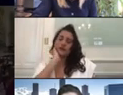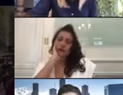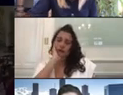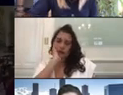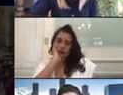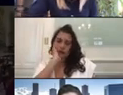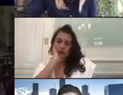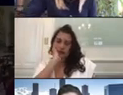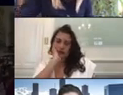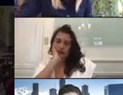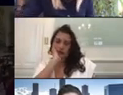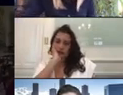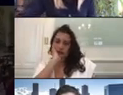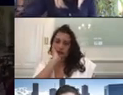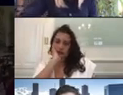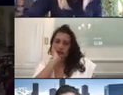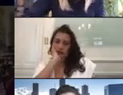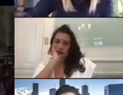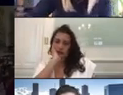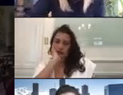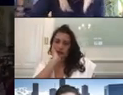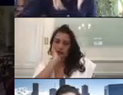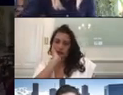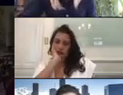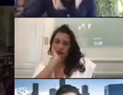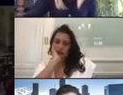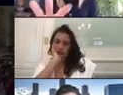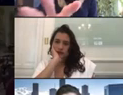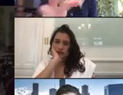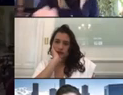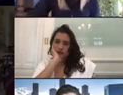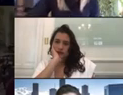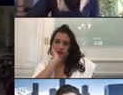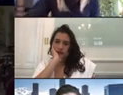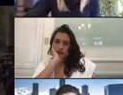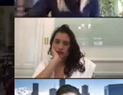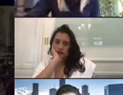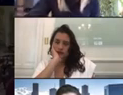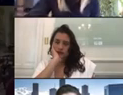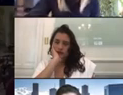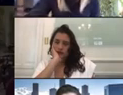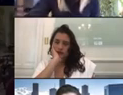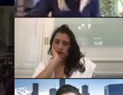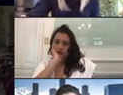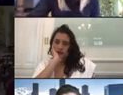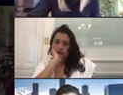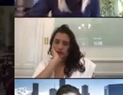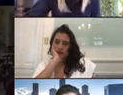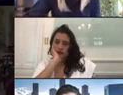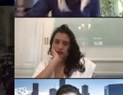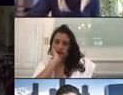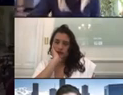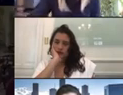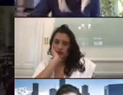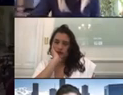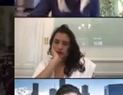sí, bueno, esperemos no tengan ningún problema técnico. Cualquier cosa, me parece que tienen ustedes también el chat, por si quieren en el chat hacer una pregunta. Todo